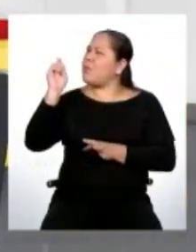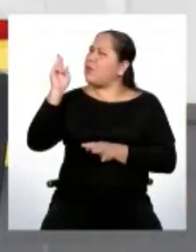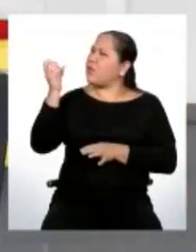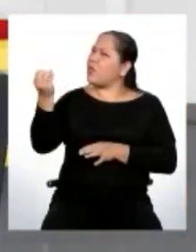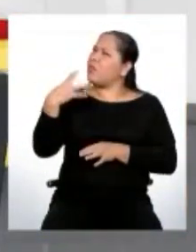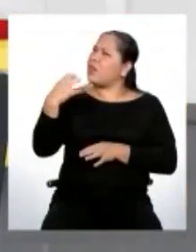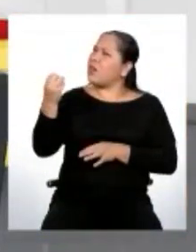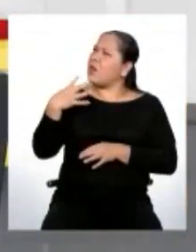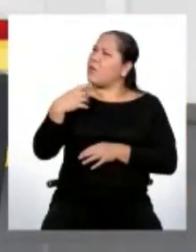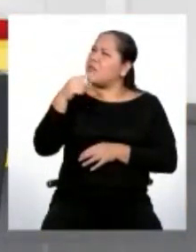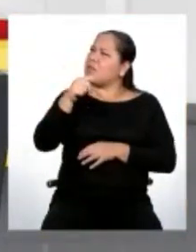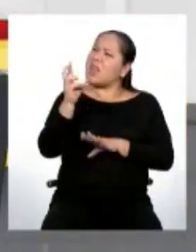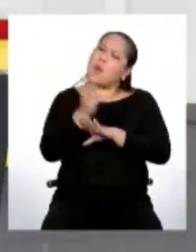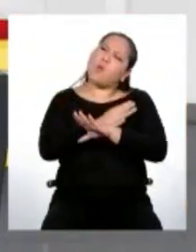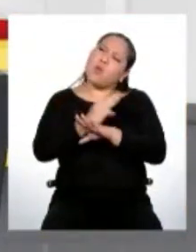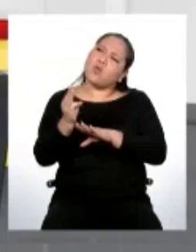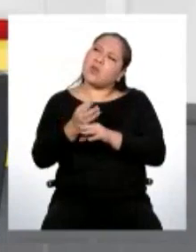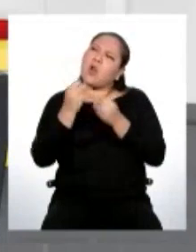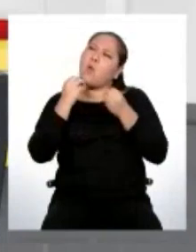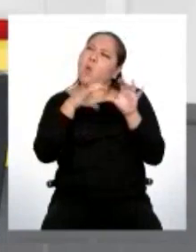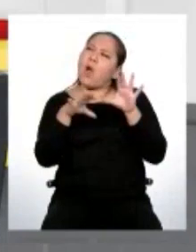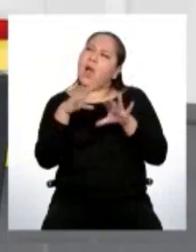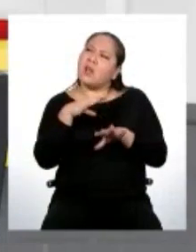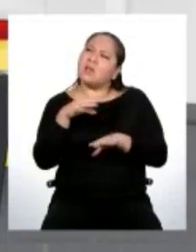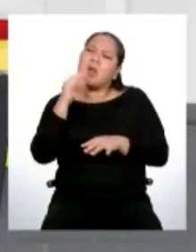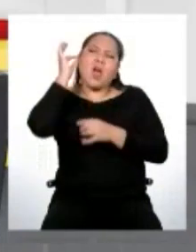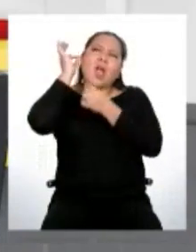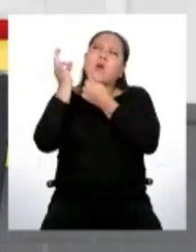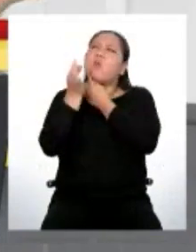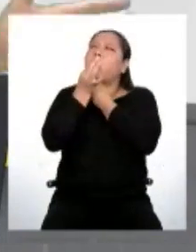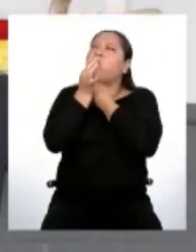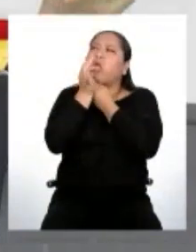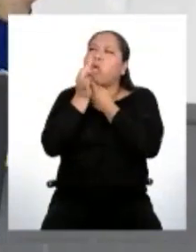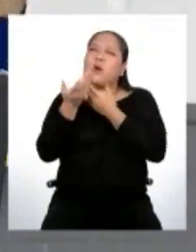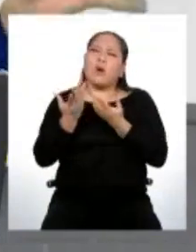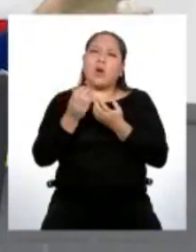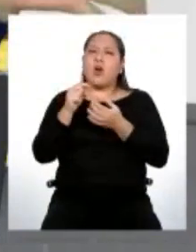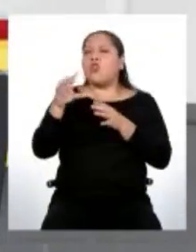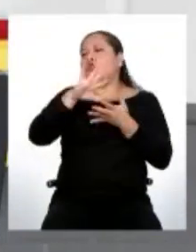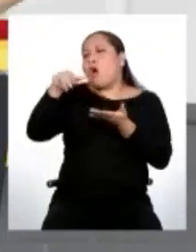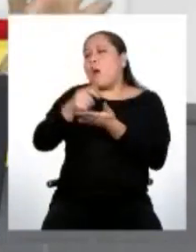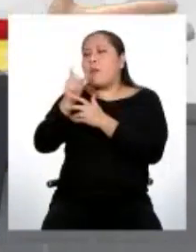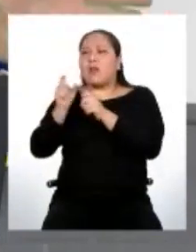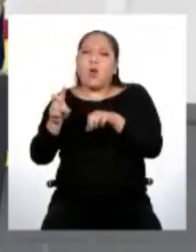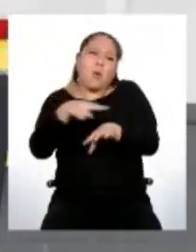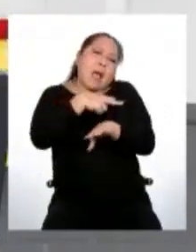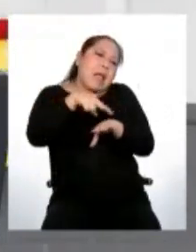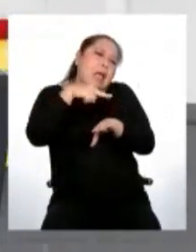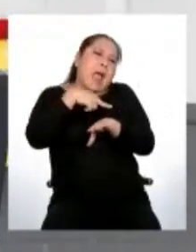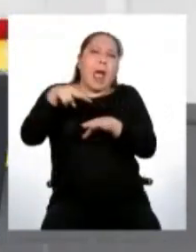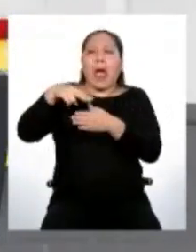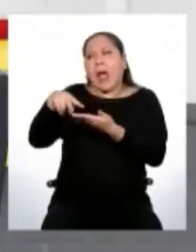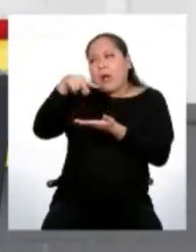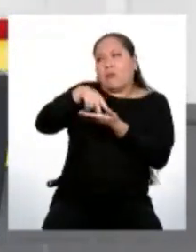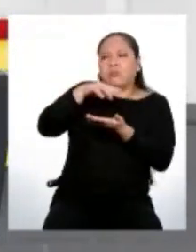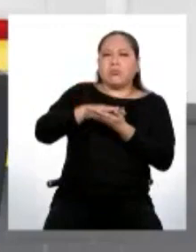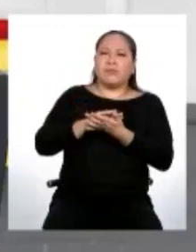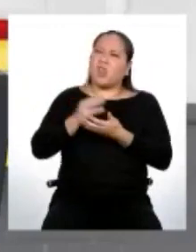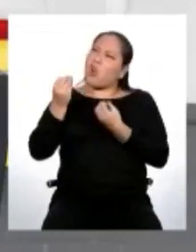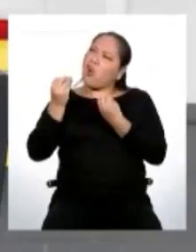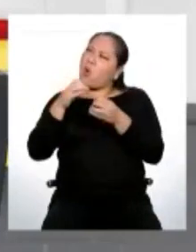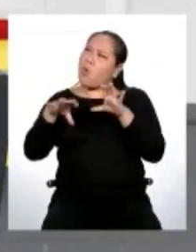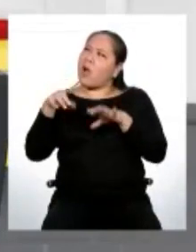dígame, ¿cómo hacen en los musicales con el micrófono y la vinchita, con todos bailando y haciendo los pasos geniales? ¿Cómo hacen